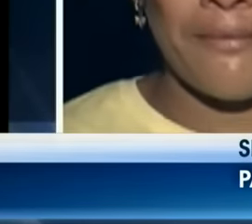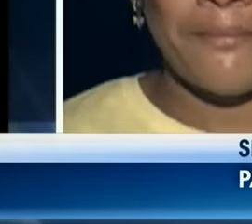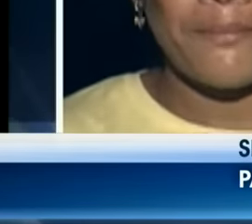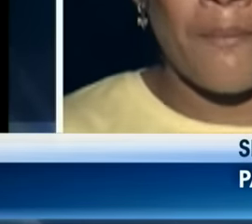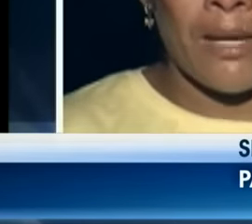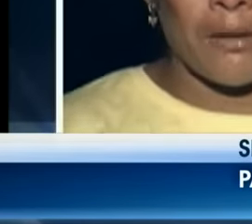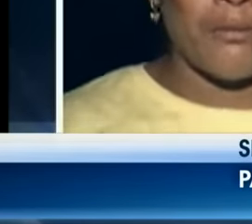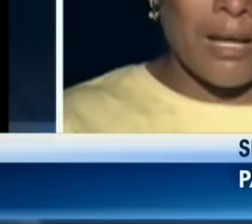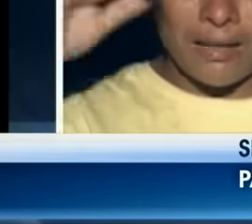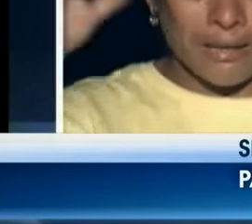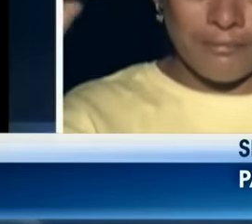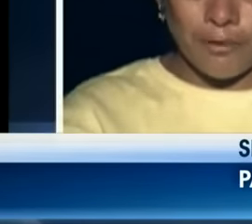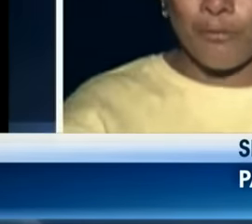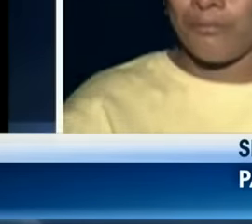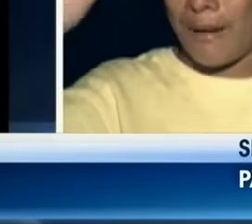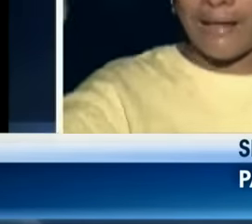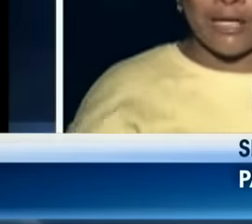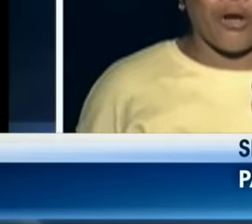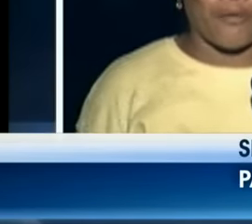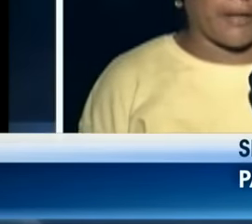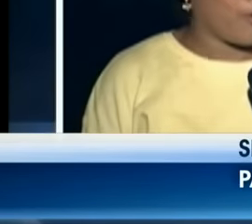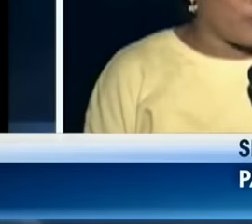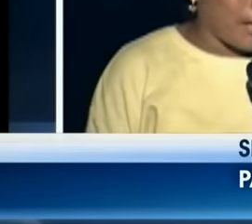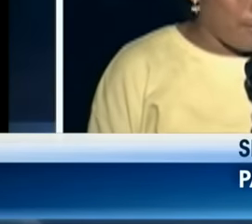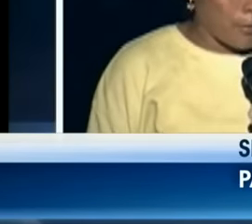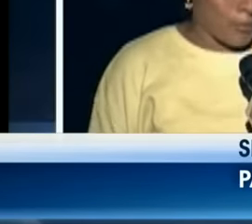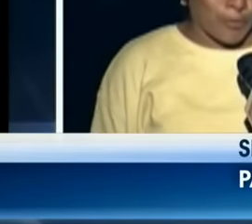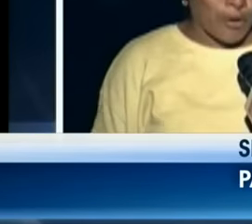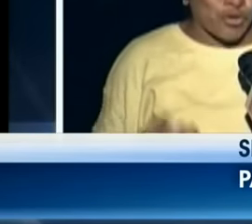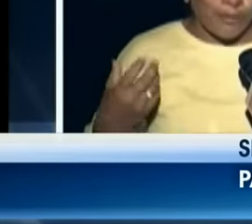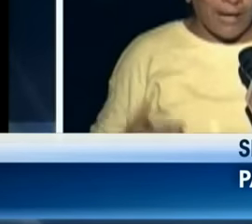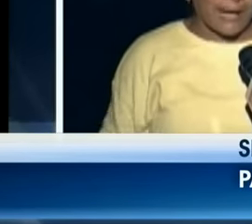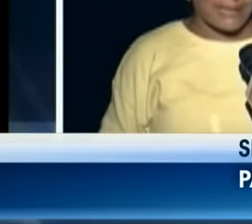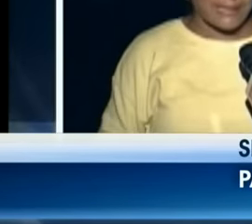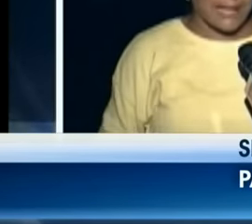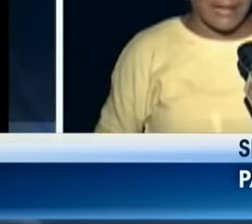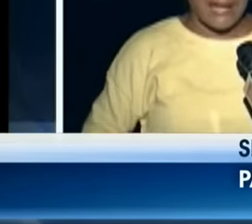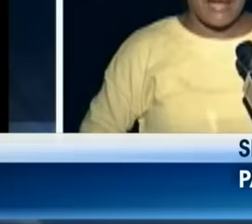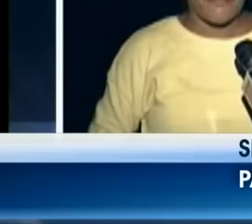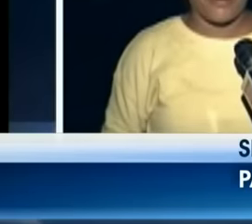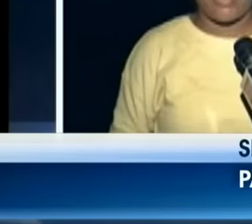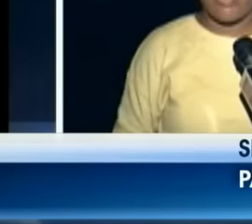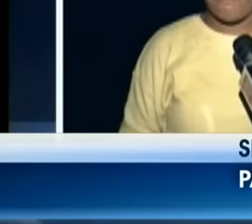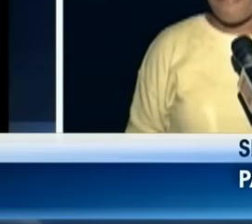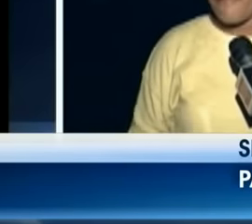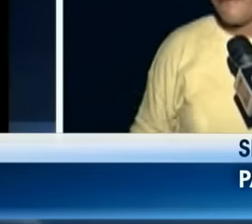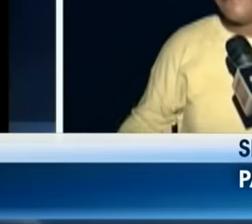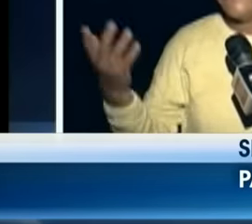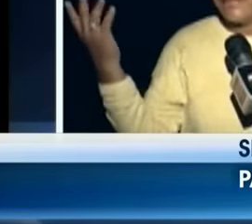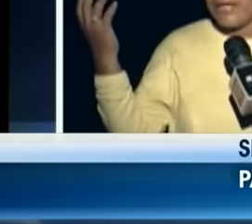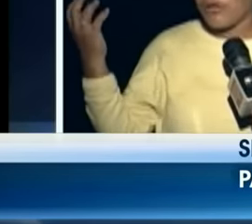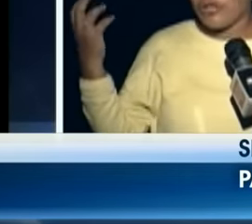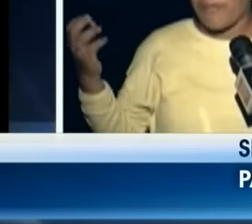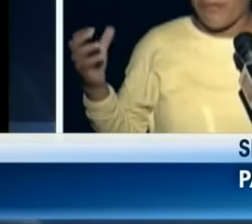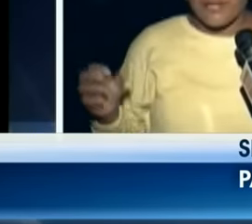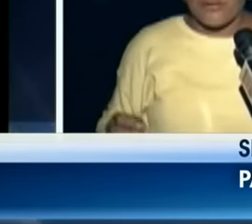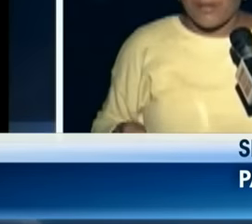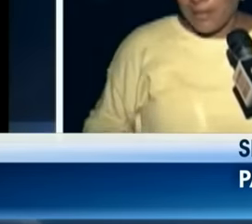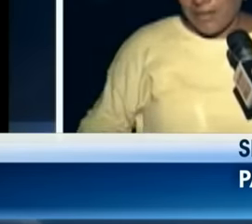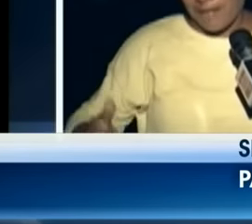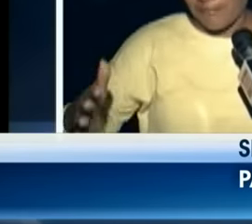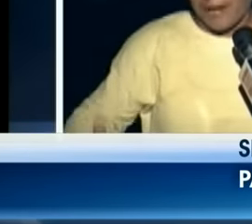vía, en un plástico, porque no puedo subir a la casa a sacar nada porque... Eso no se